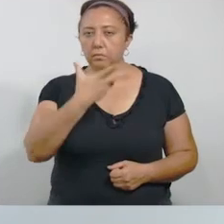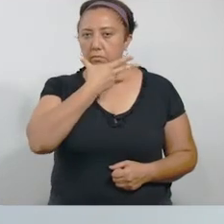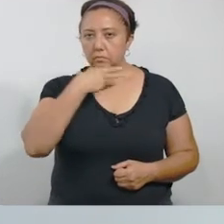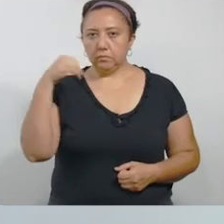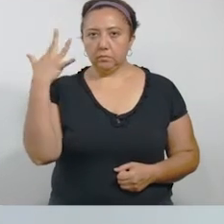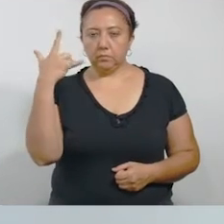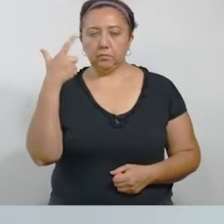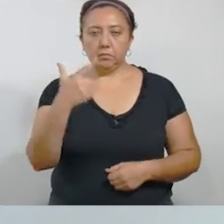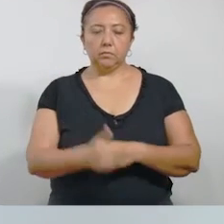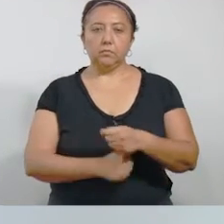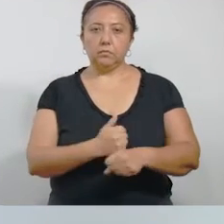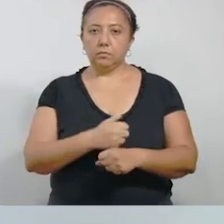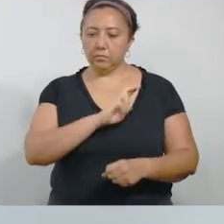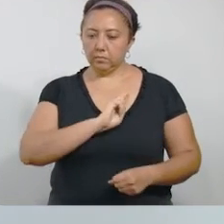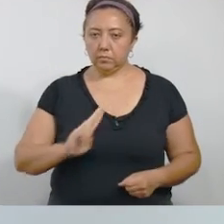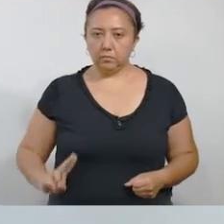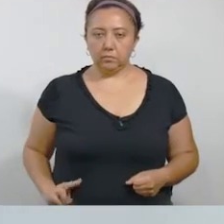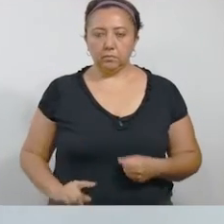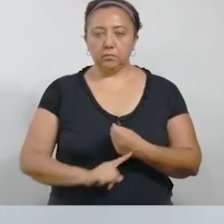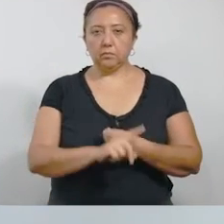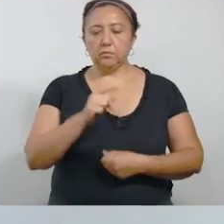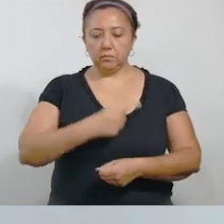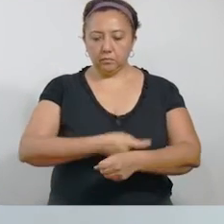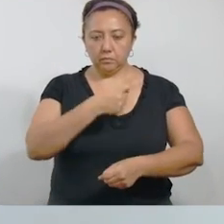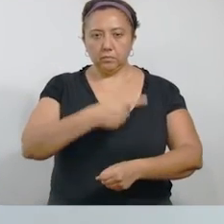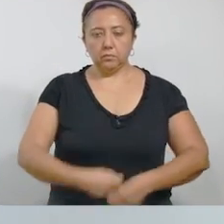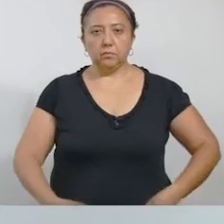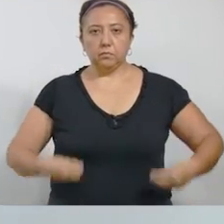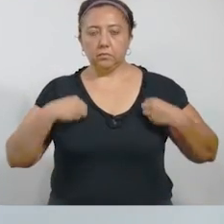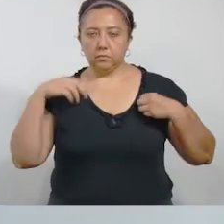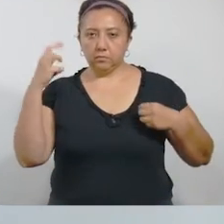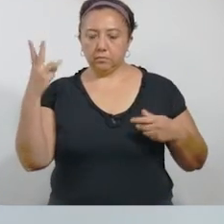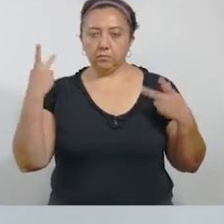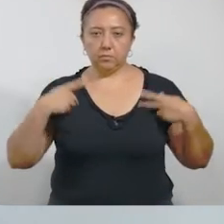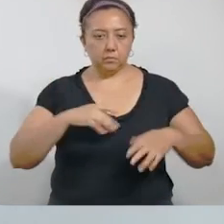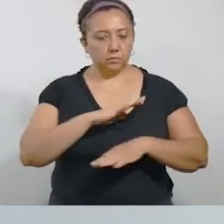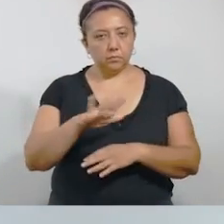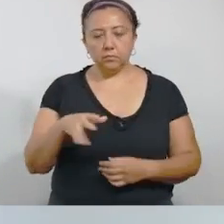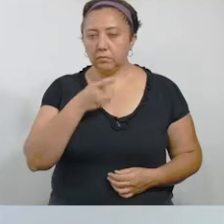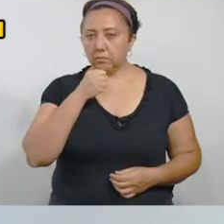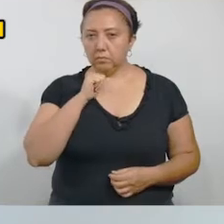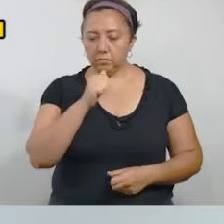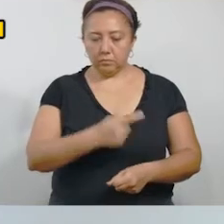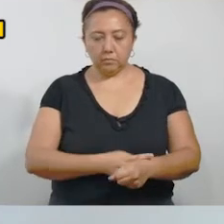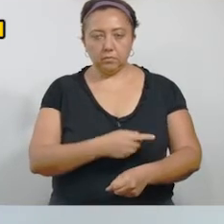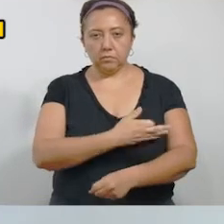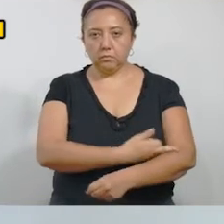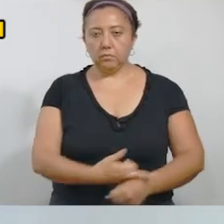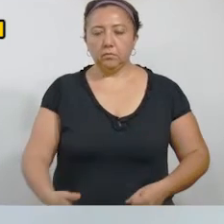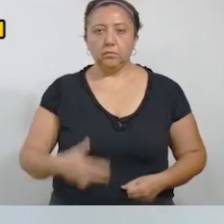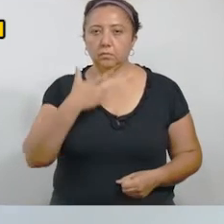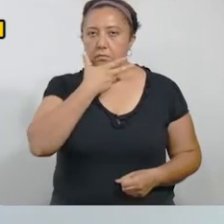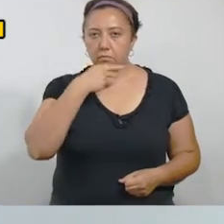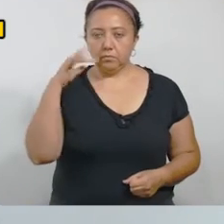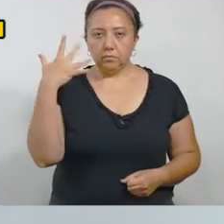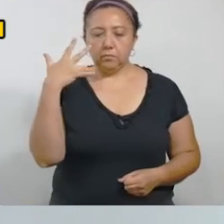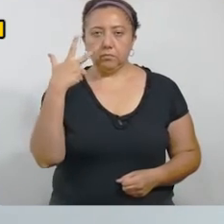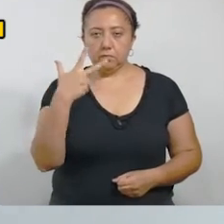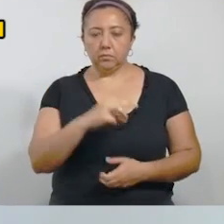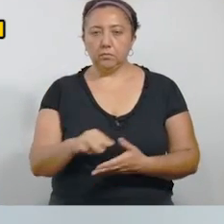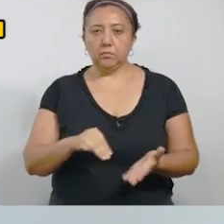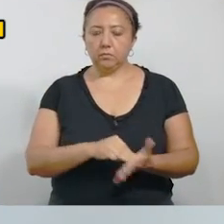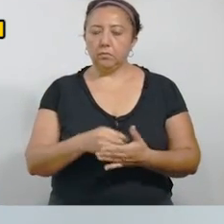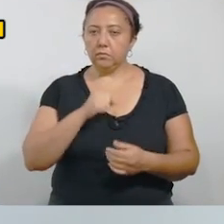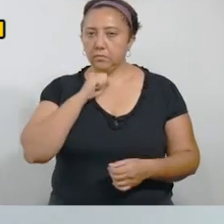Hombre de 57 años, de UMAM, con hipertensión. Convivía con 3 personas, todas asintomáticas. Hombre de 58 años, de Mérida,